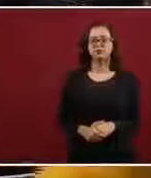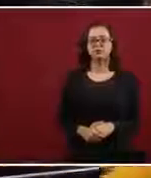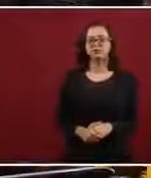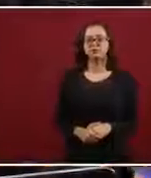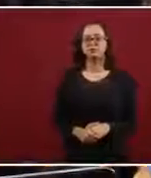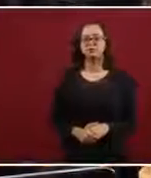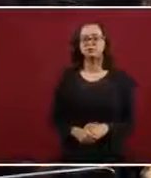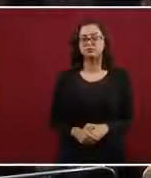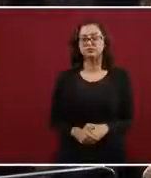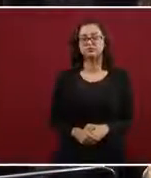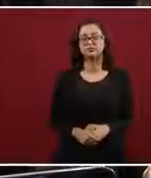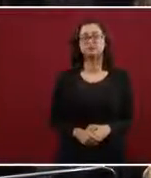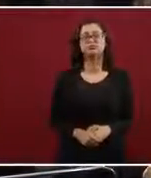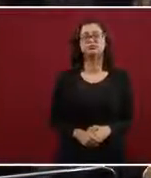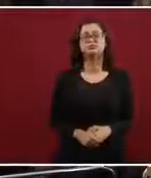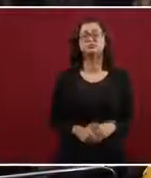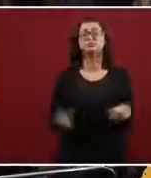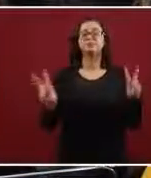Como es sabido,